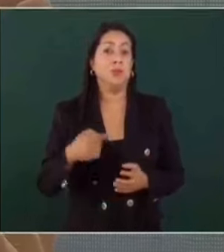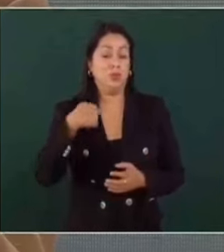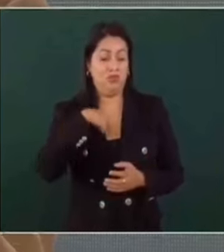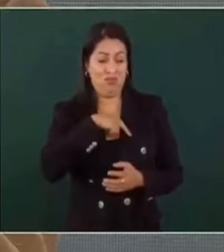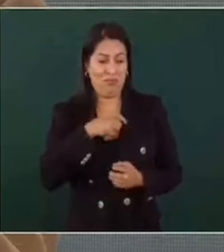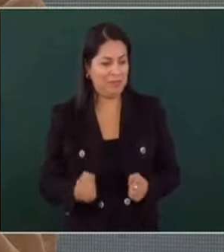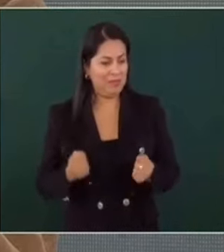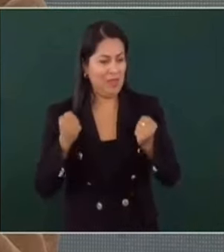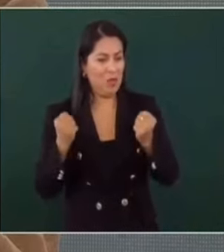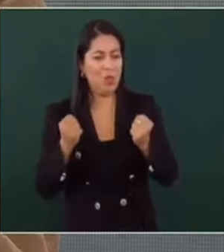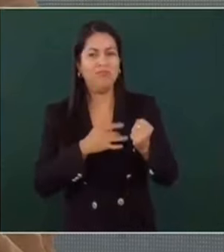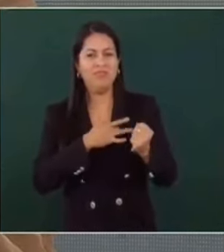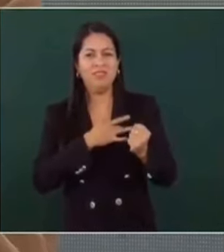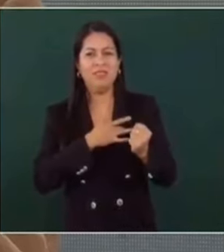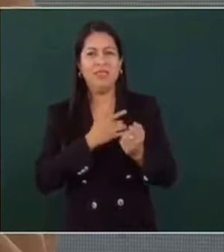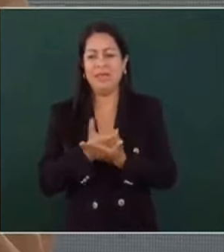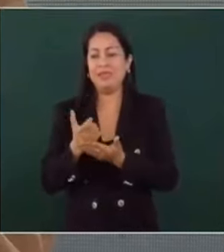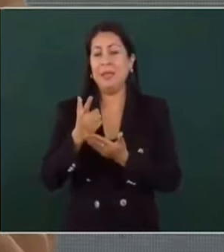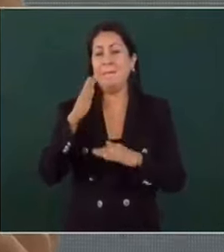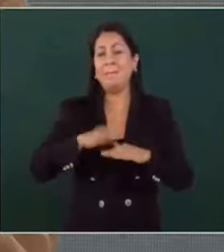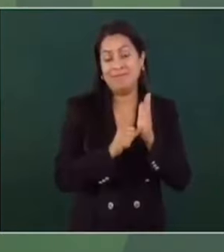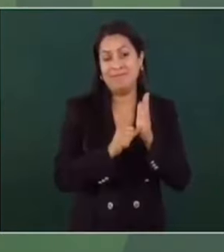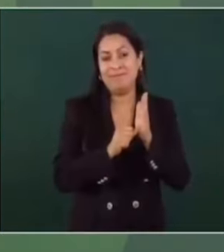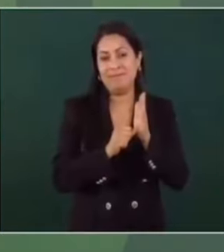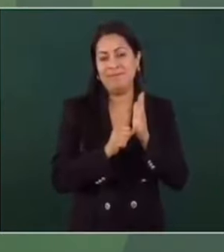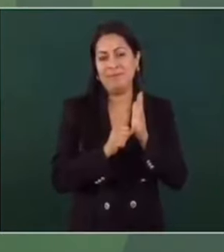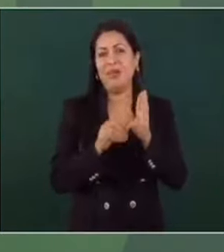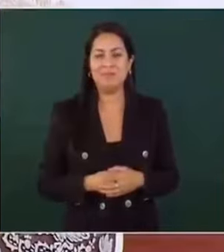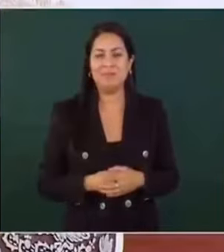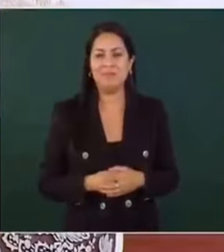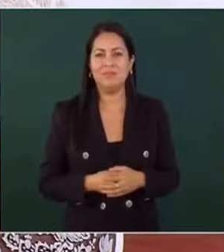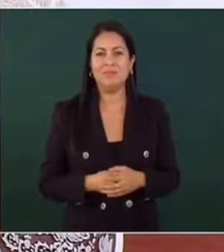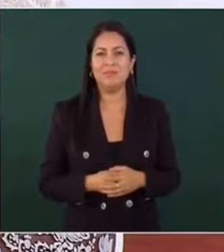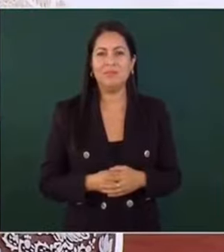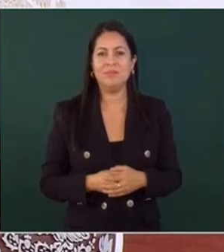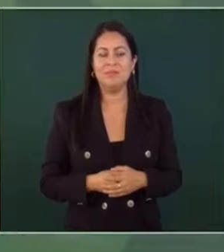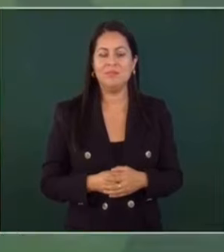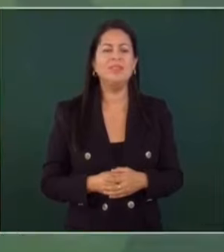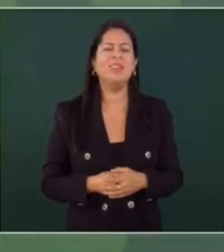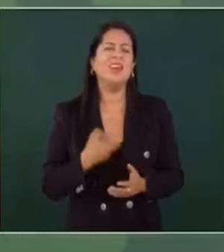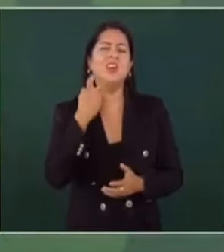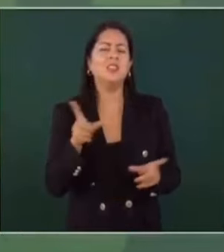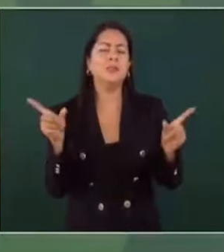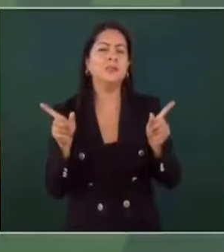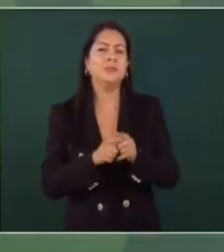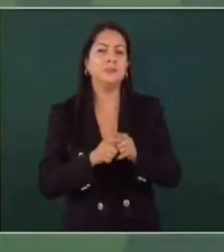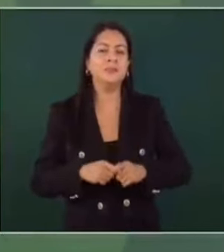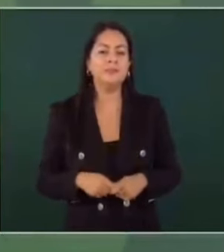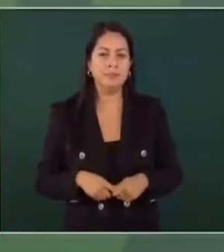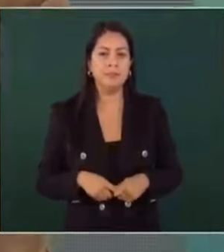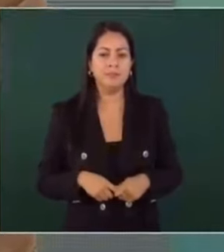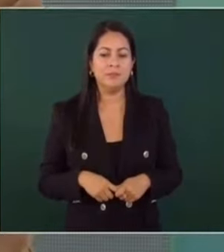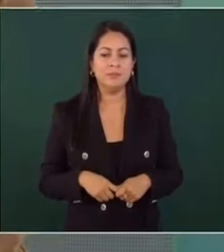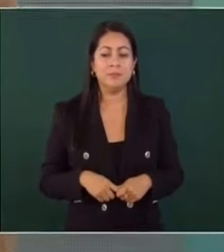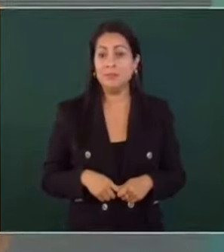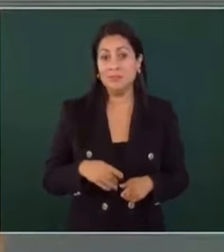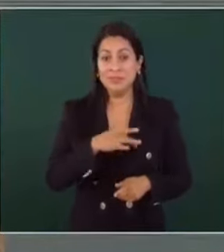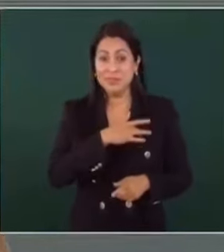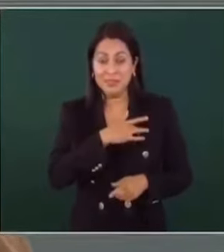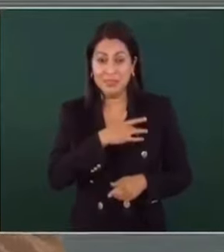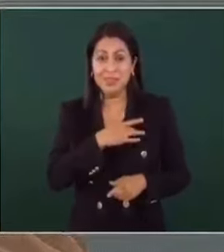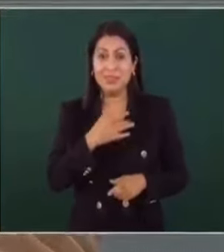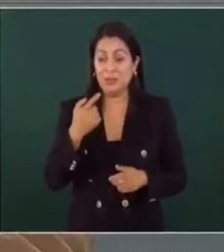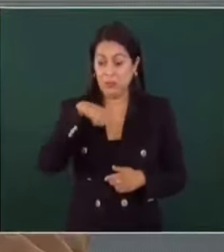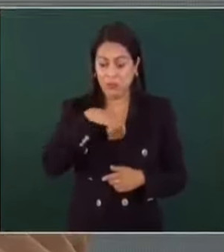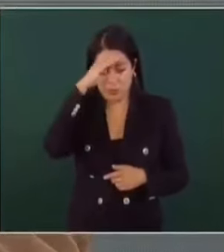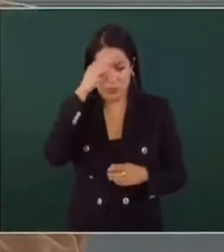seguro que gana más de un millón de pesos mensuales como periodista. Ya con eso si nos parece mucho lo que ganan